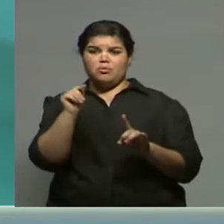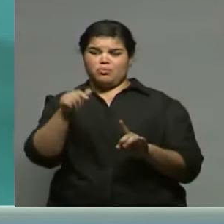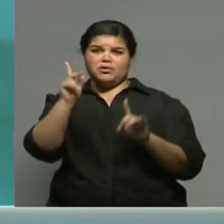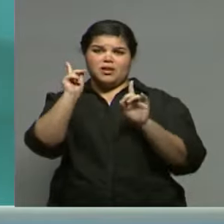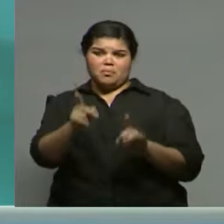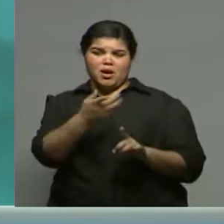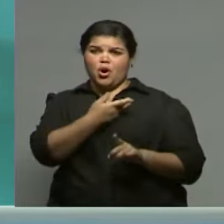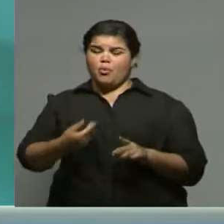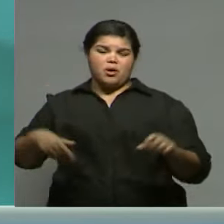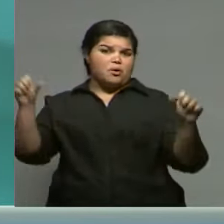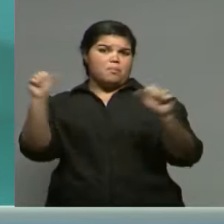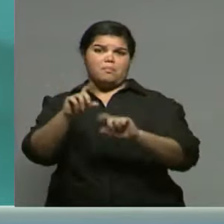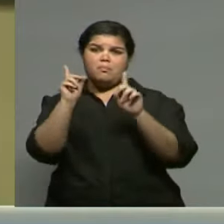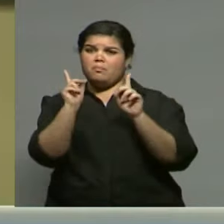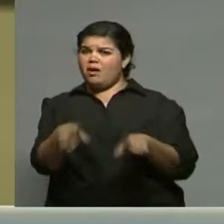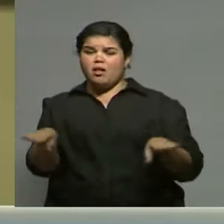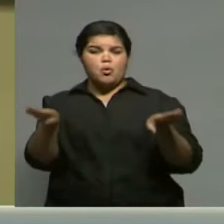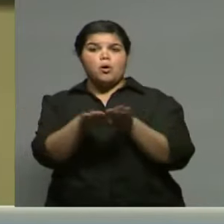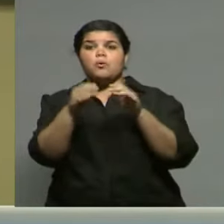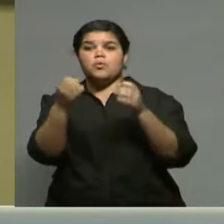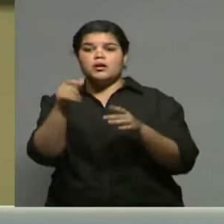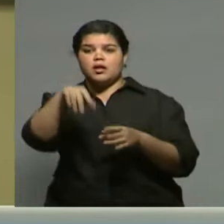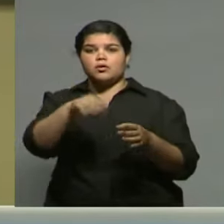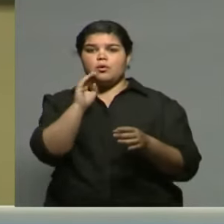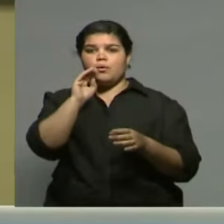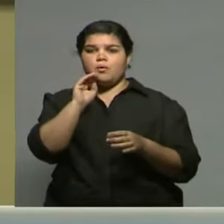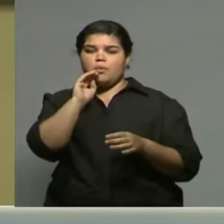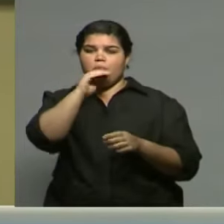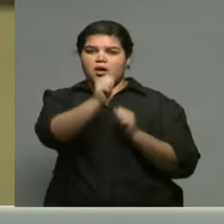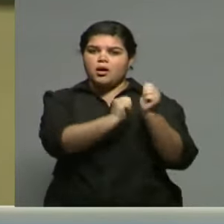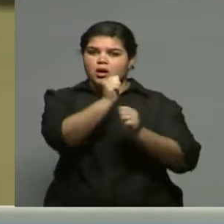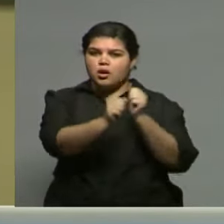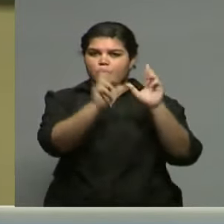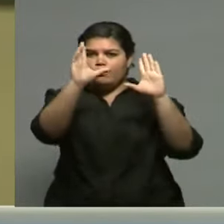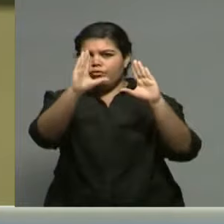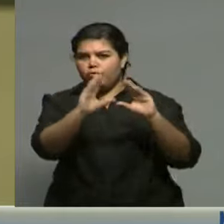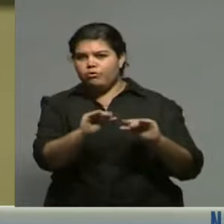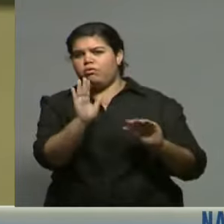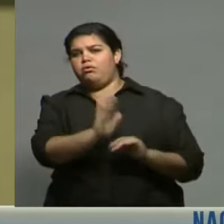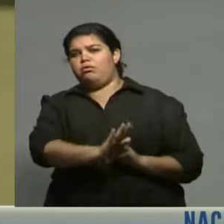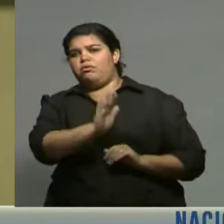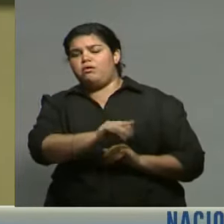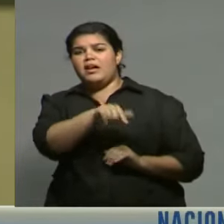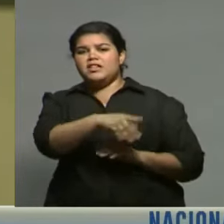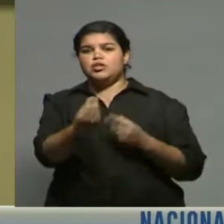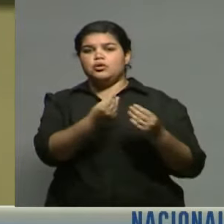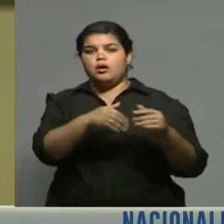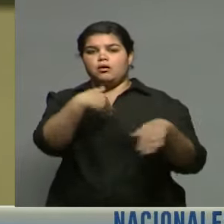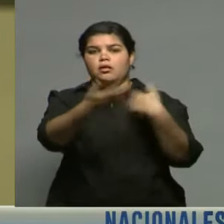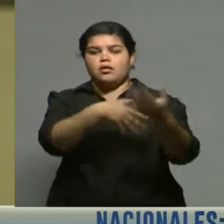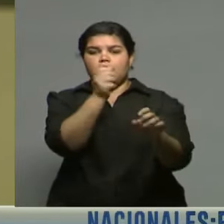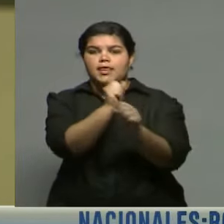mismo Estado, porque va a bajar la actividad vitivinícola, esto va a producir una